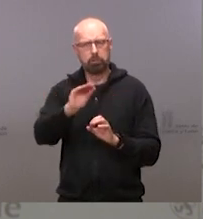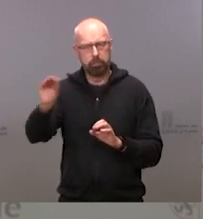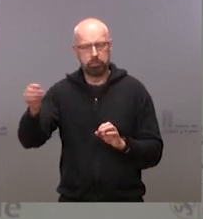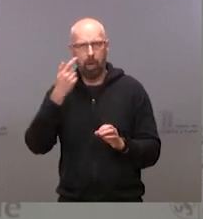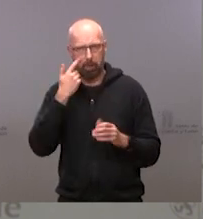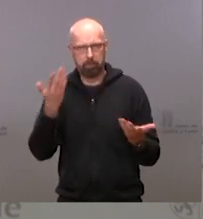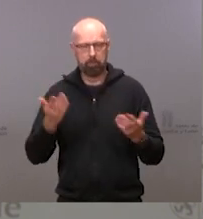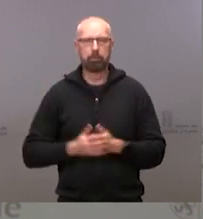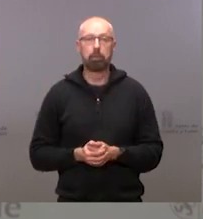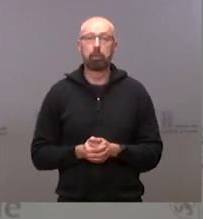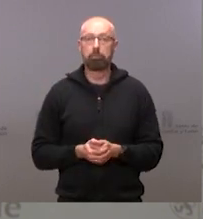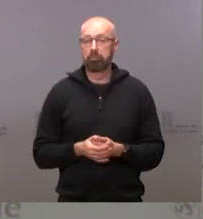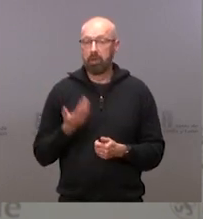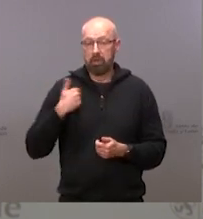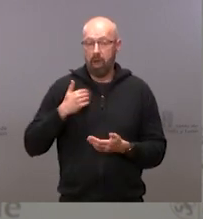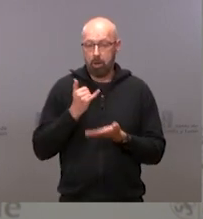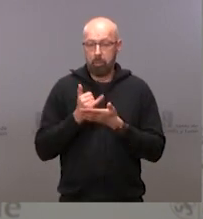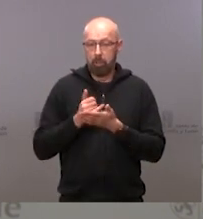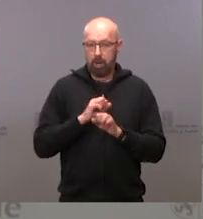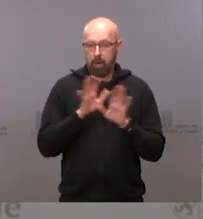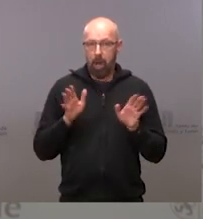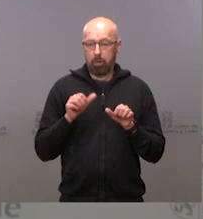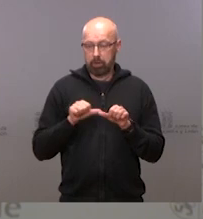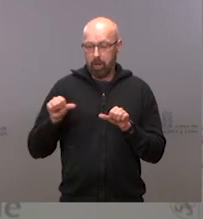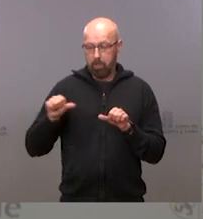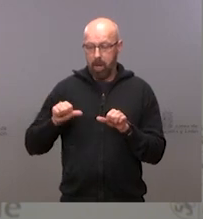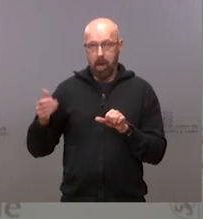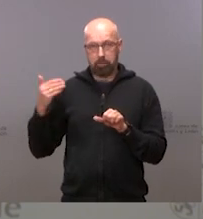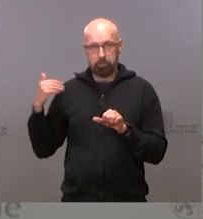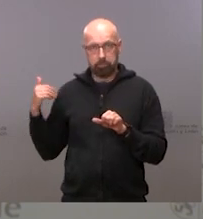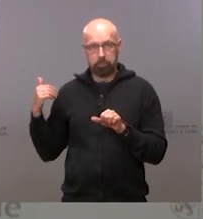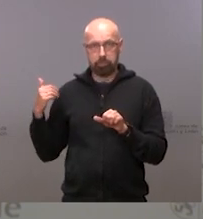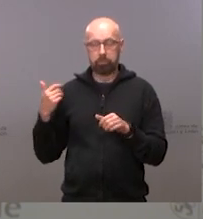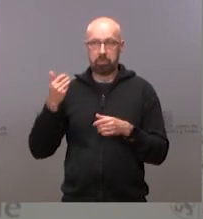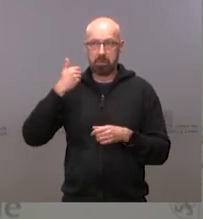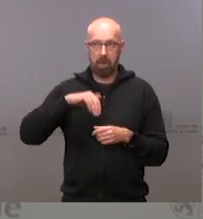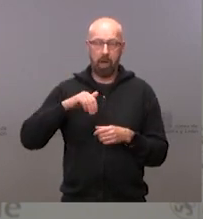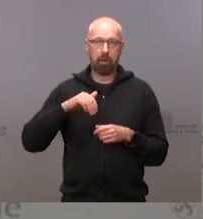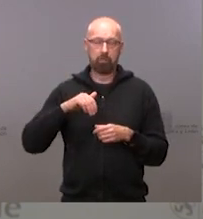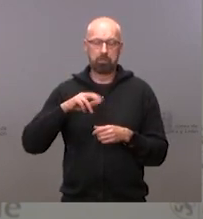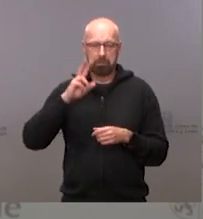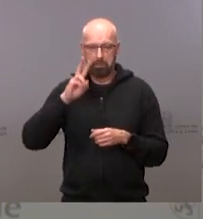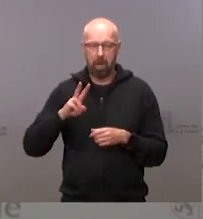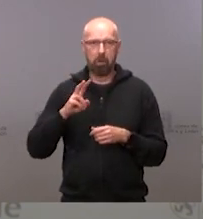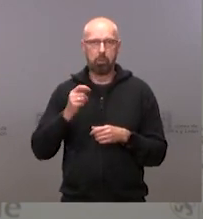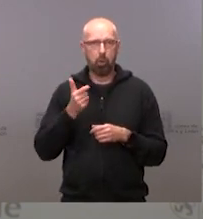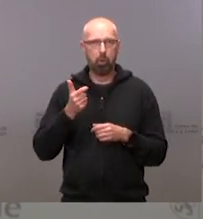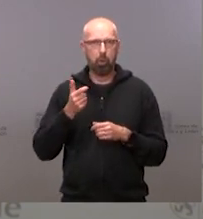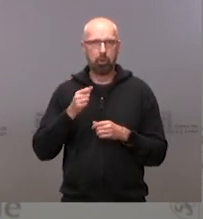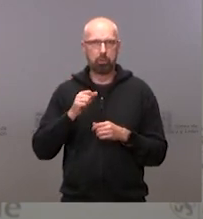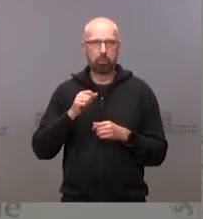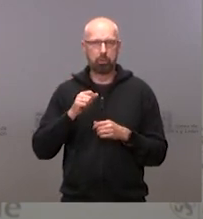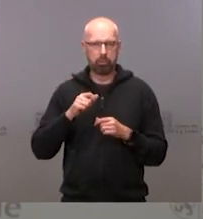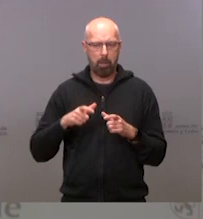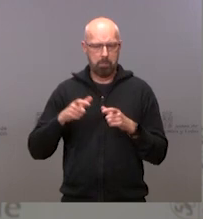comprobar como en las últimas semanas a medida que se iba produciendo pues un incremento en la